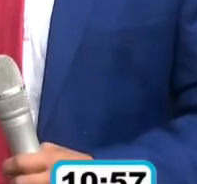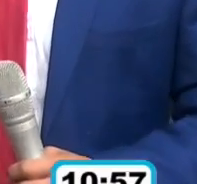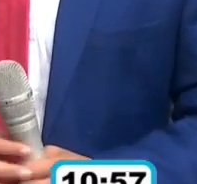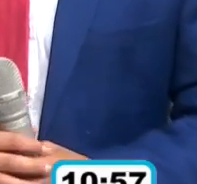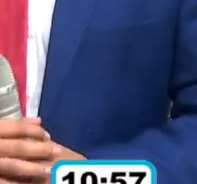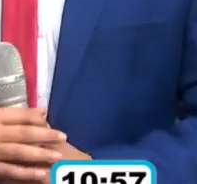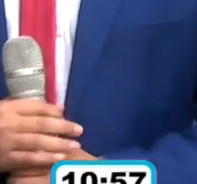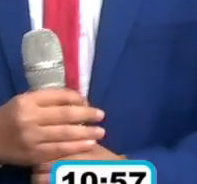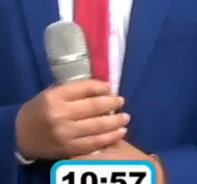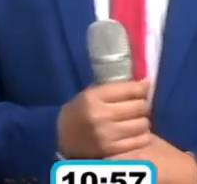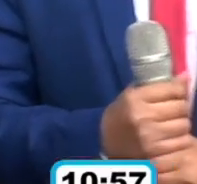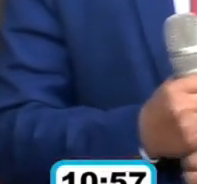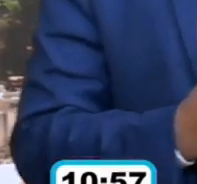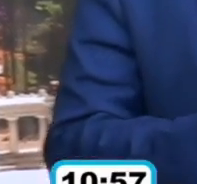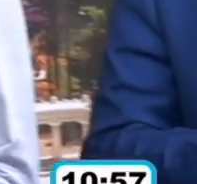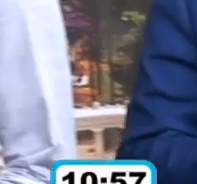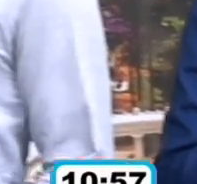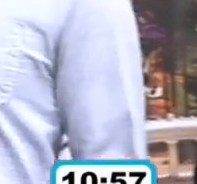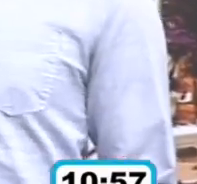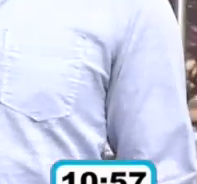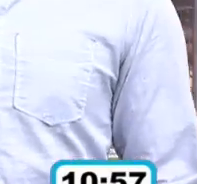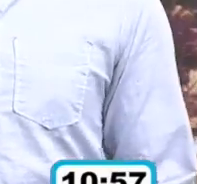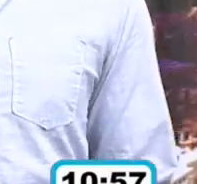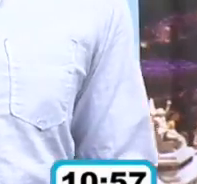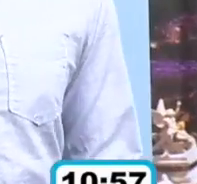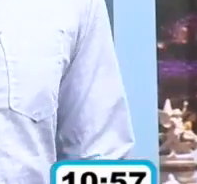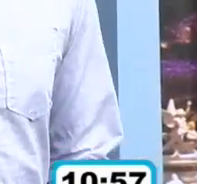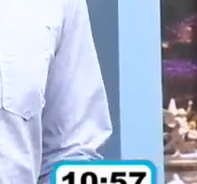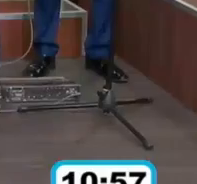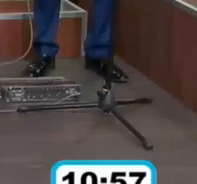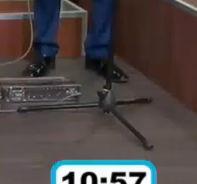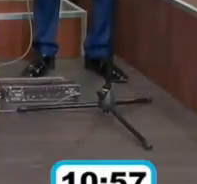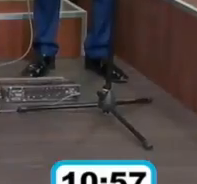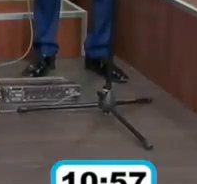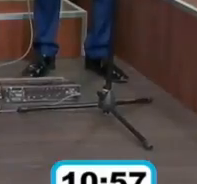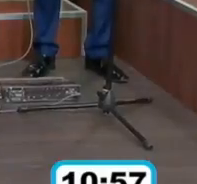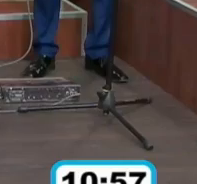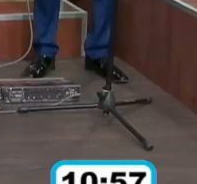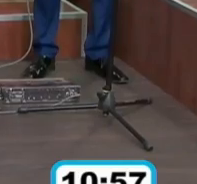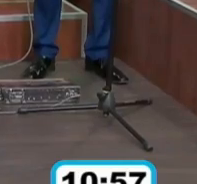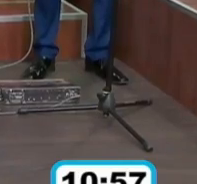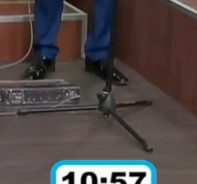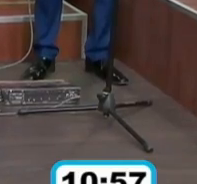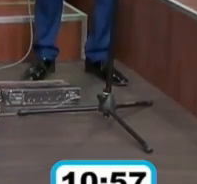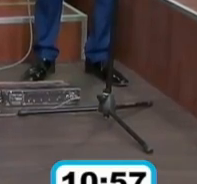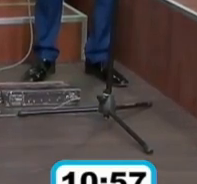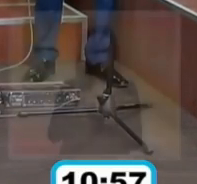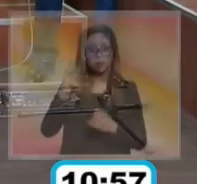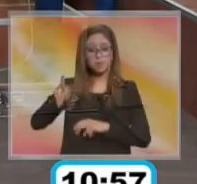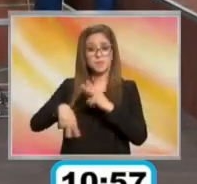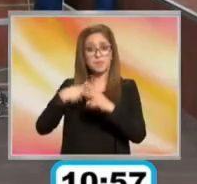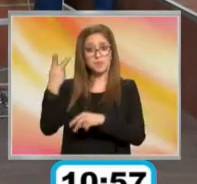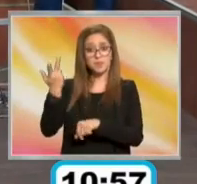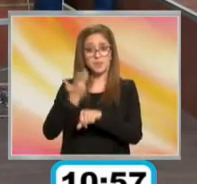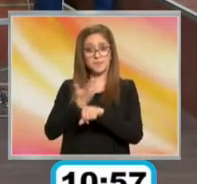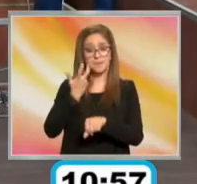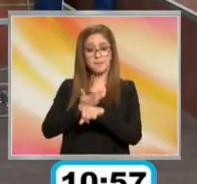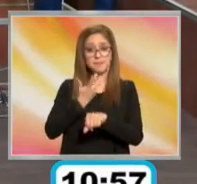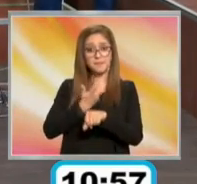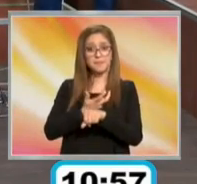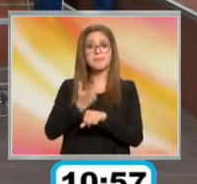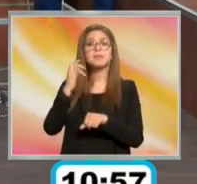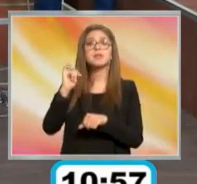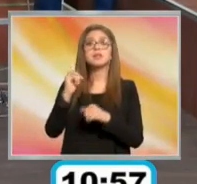veía en el carnaval de Mazatlán. Oh, sí. Sí, hace ya varios años, bueno, no tantos, ¿verdad? Y van a ir a Estados Unidos, me platicaban que